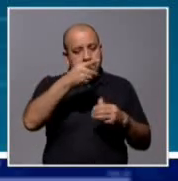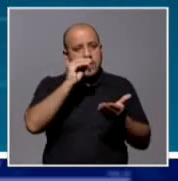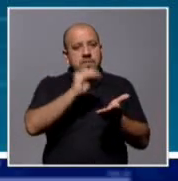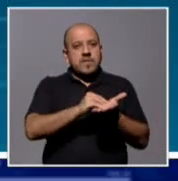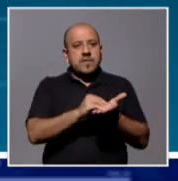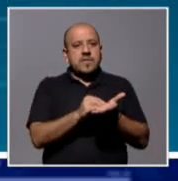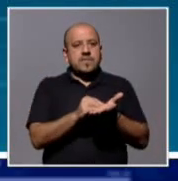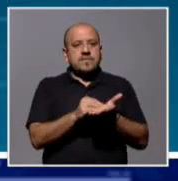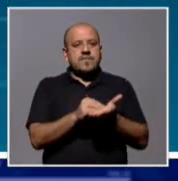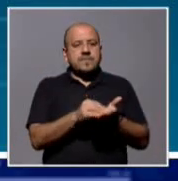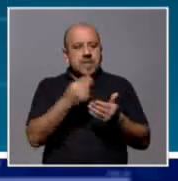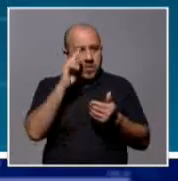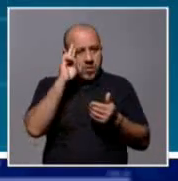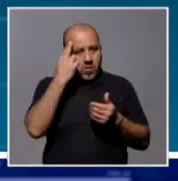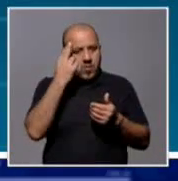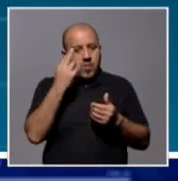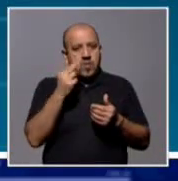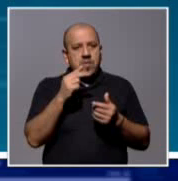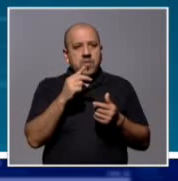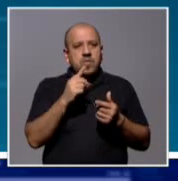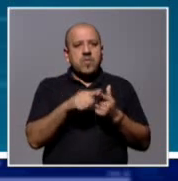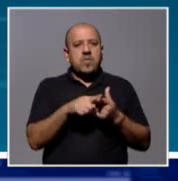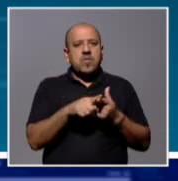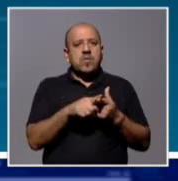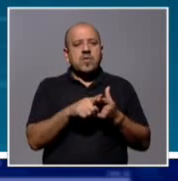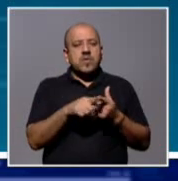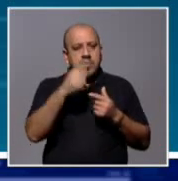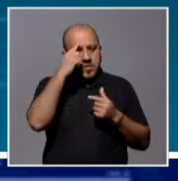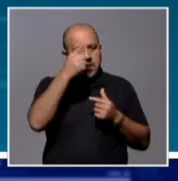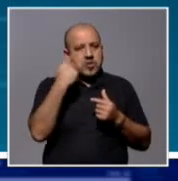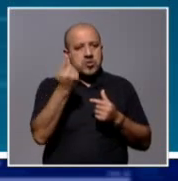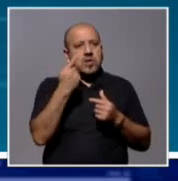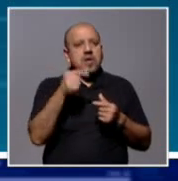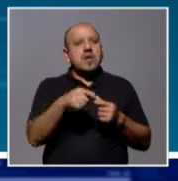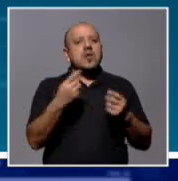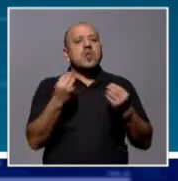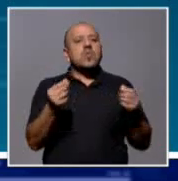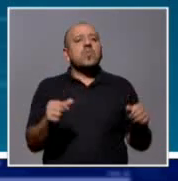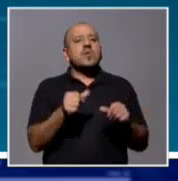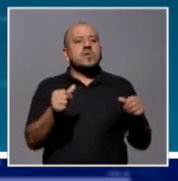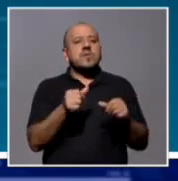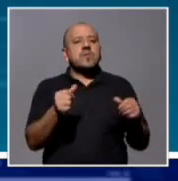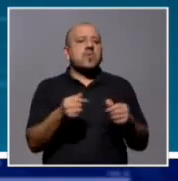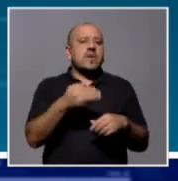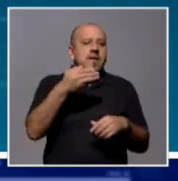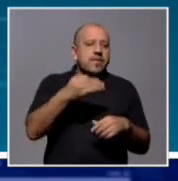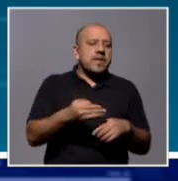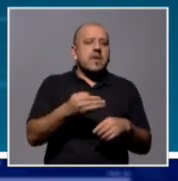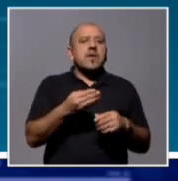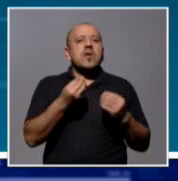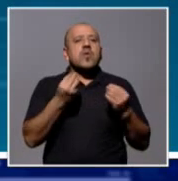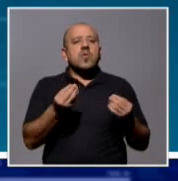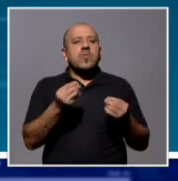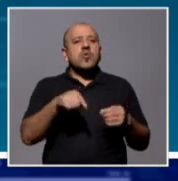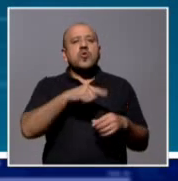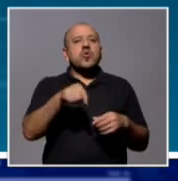y aplicada, Uruguay, a qué nivel juega a nivel internacional? ¿Jugamos en primera división? división, jugamos en la B peleando el ascenso.